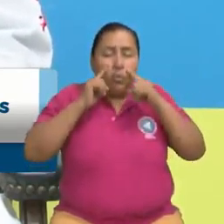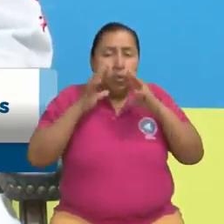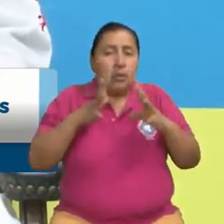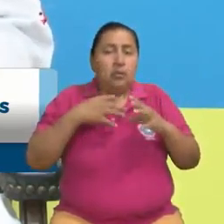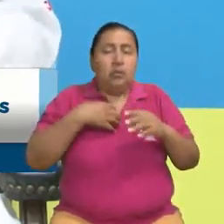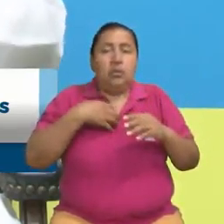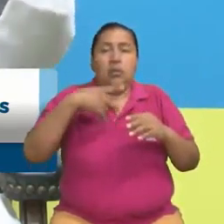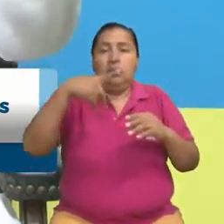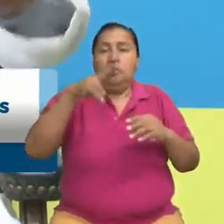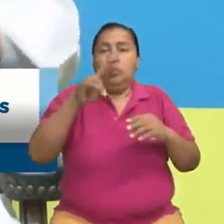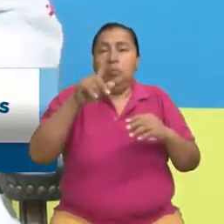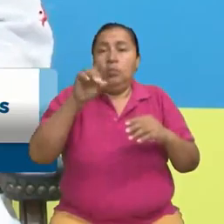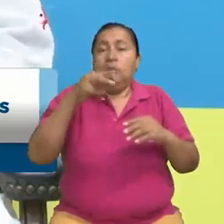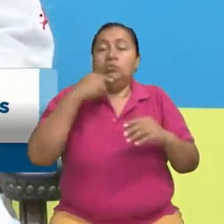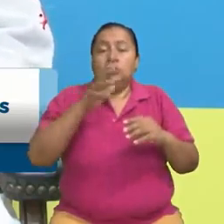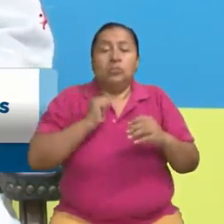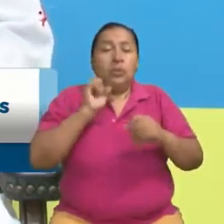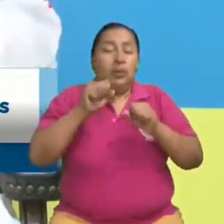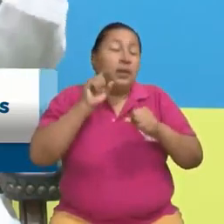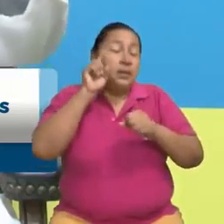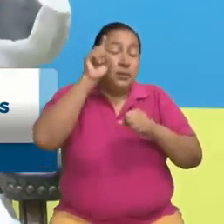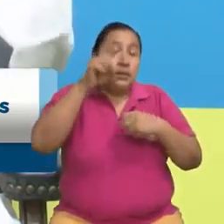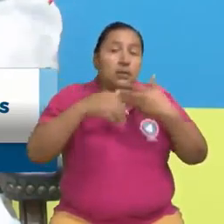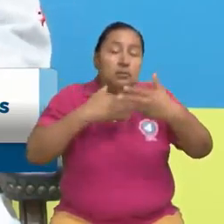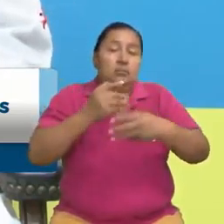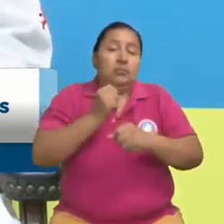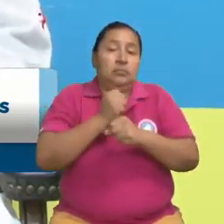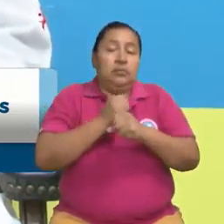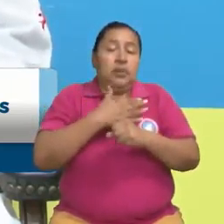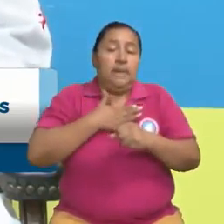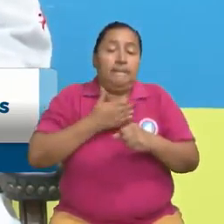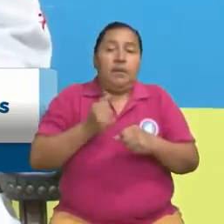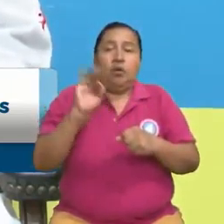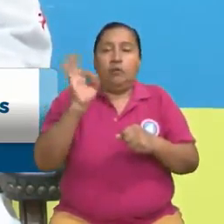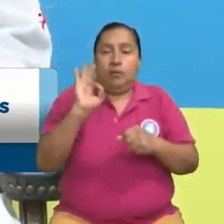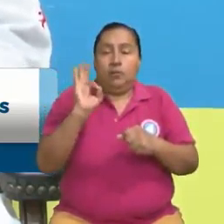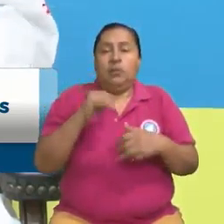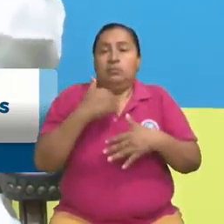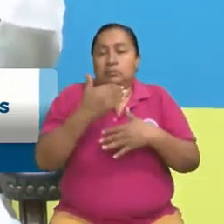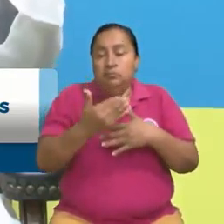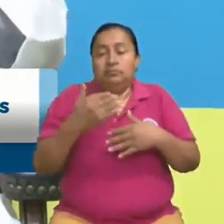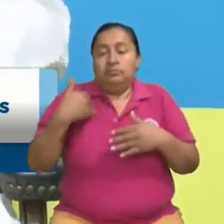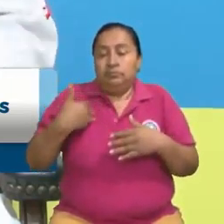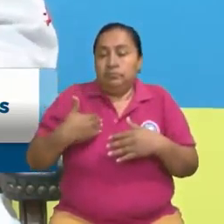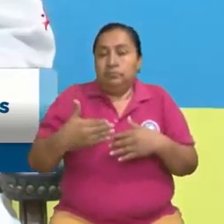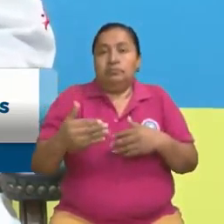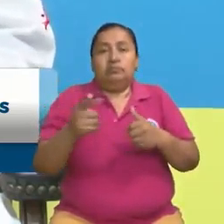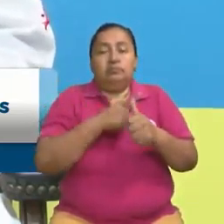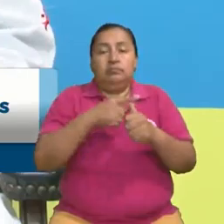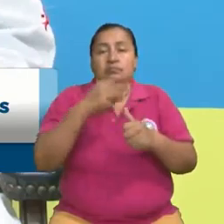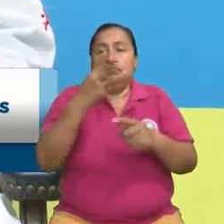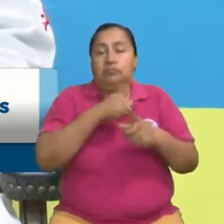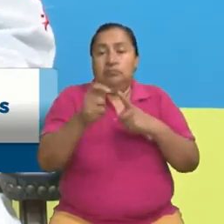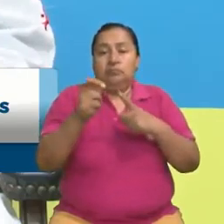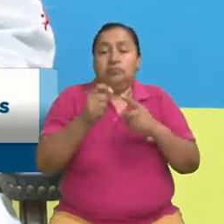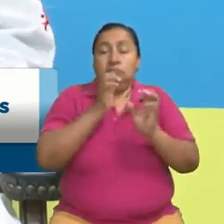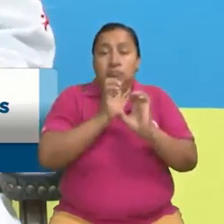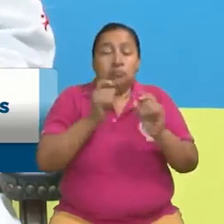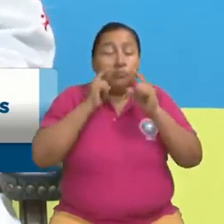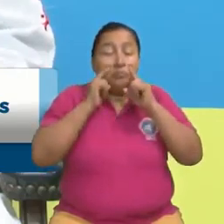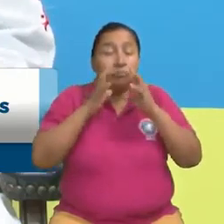pulmón que todavía nos falta que se desarrolle de manera adecuada. Durante los primeros 3 meses el niño está